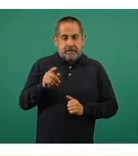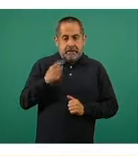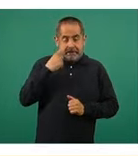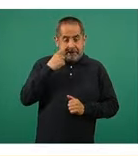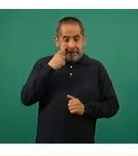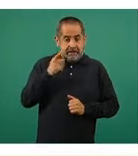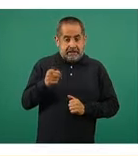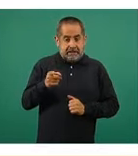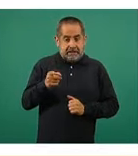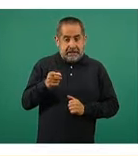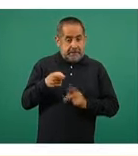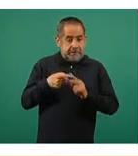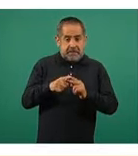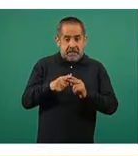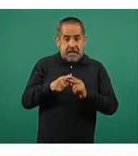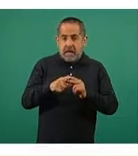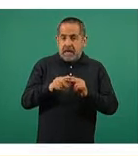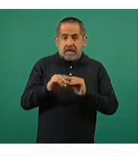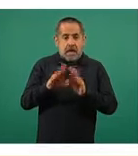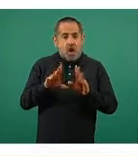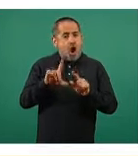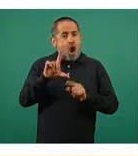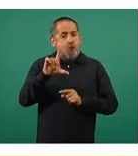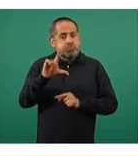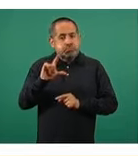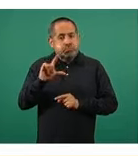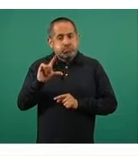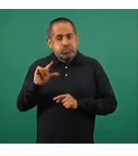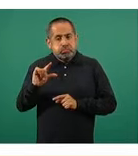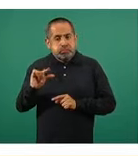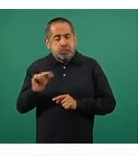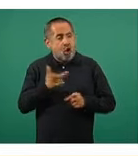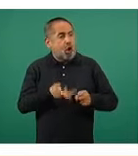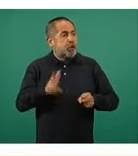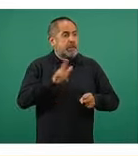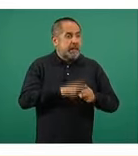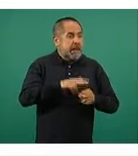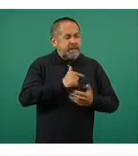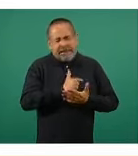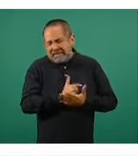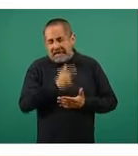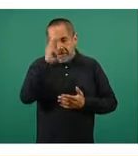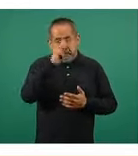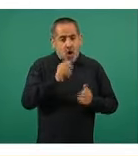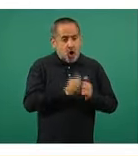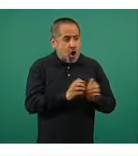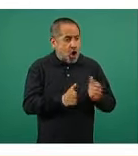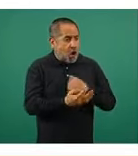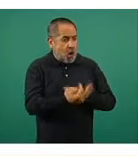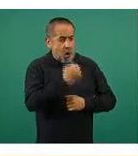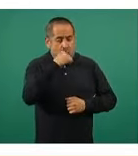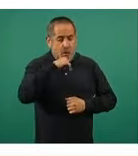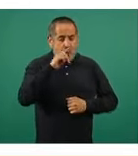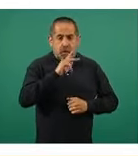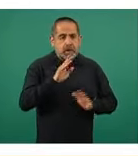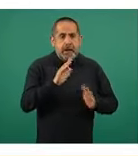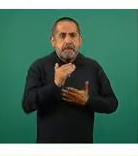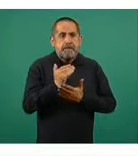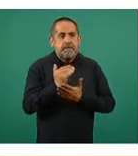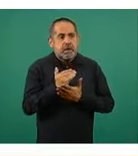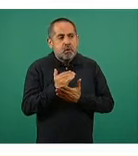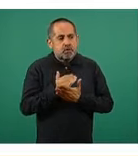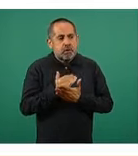lado podemos identificar un claro descenso de los pacientes que se han hospitalizado y que se encontraban con